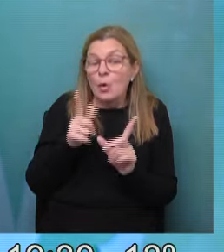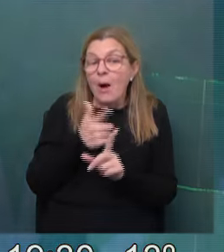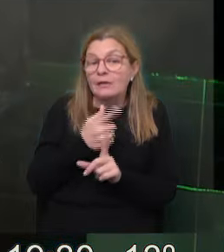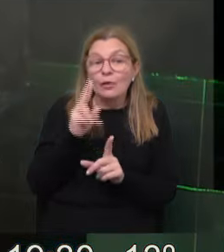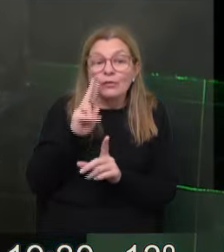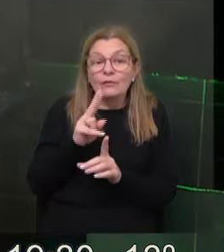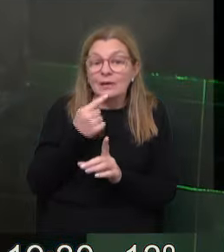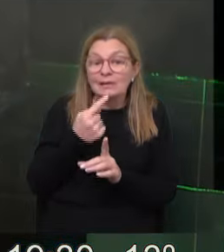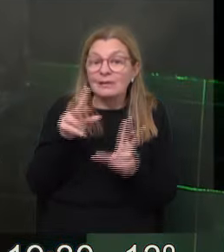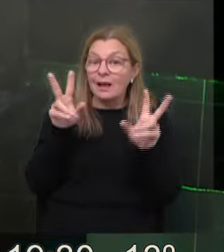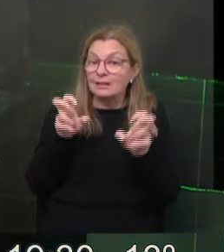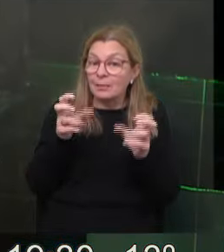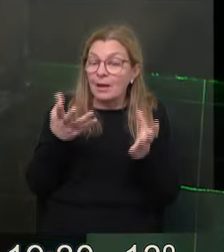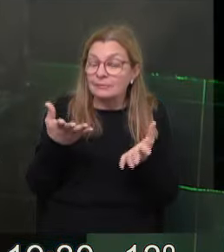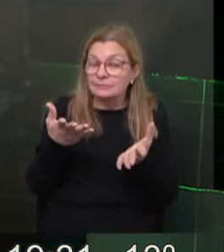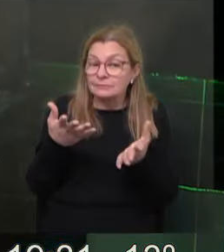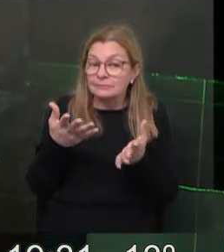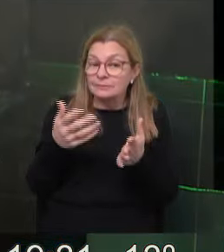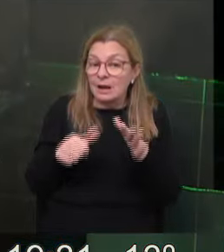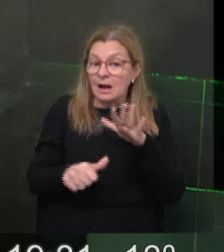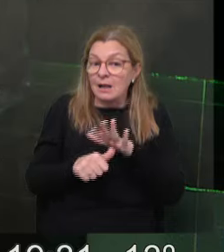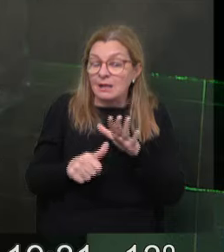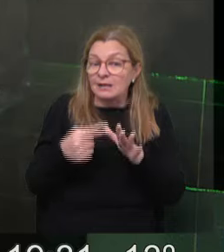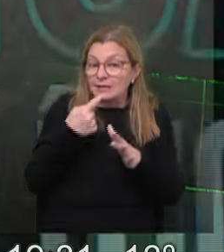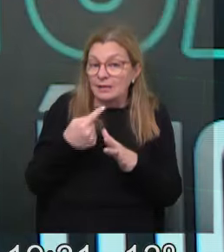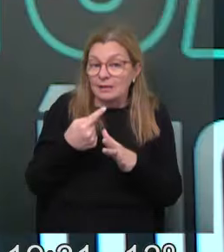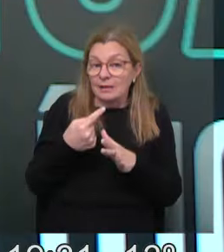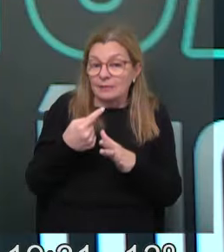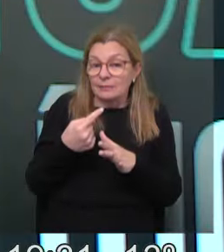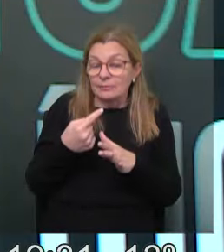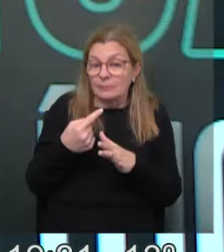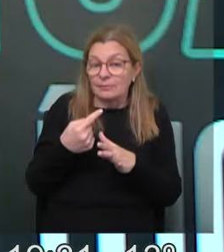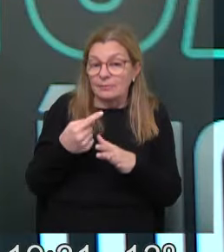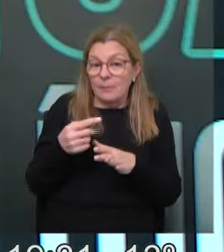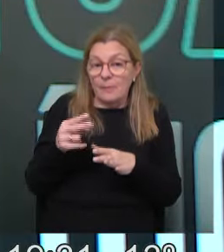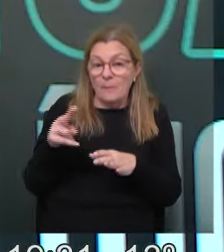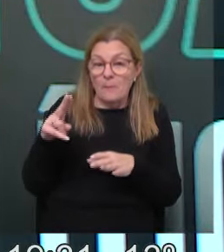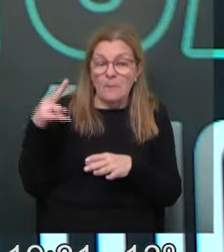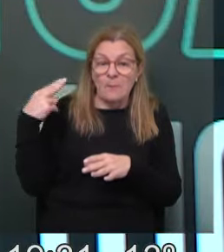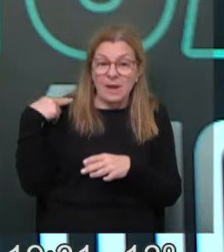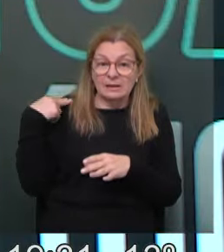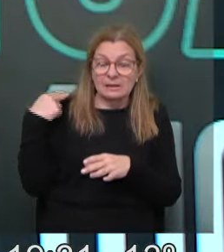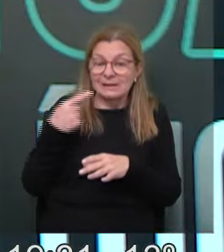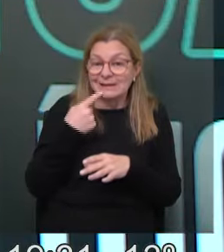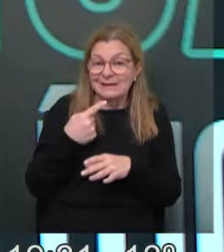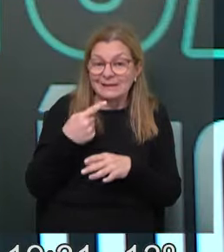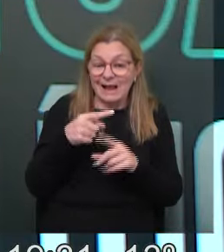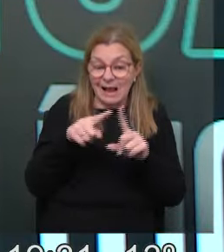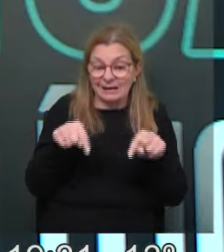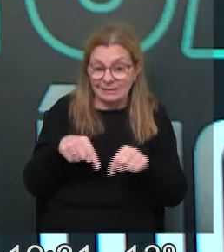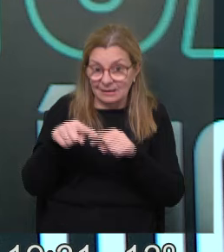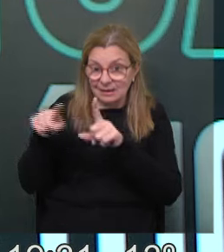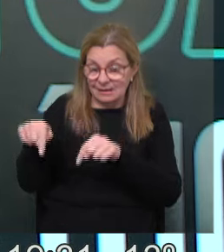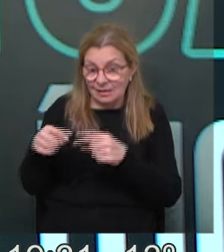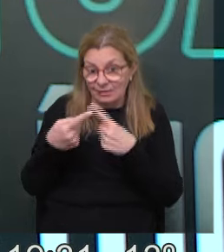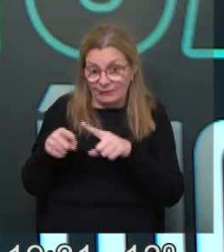bueno el tema es que eh si no hay sublema la la banca se van a distribuir a cada lista en función de